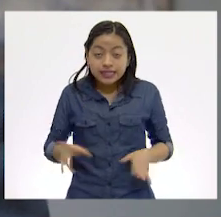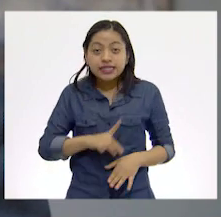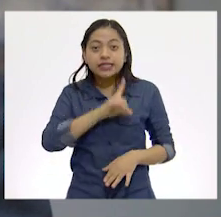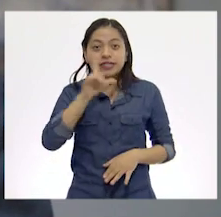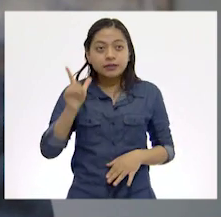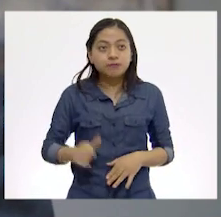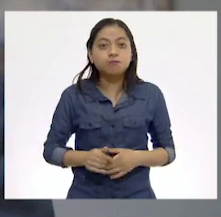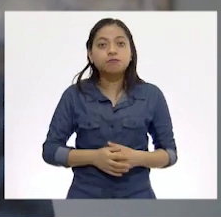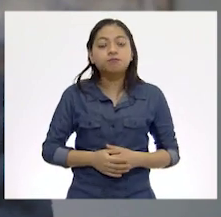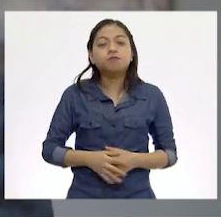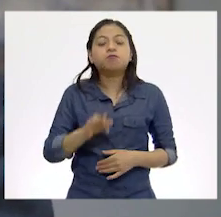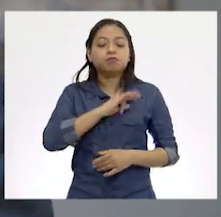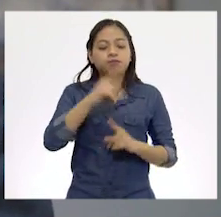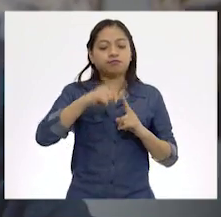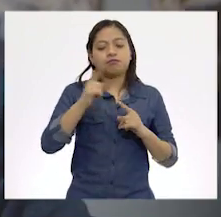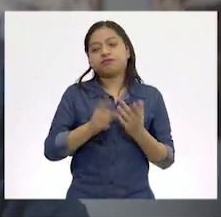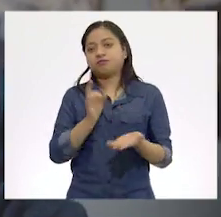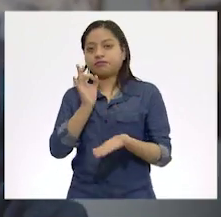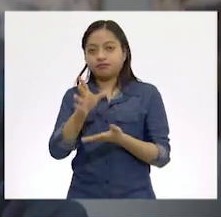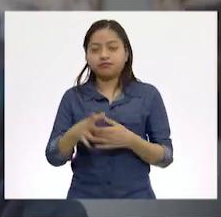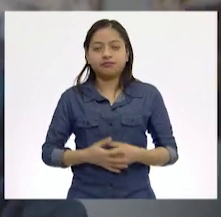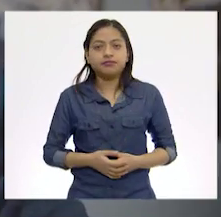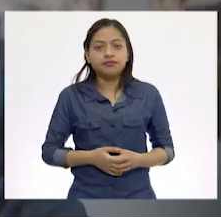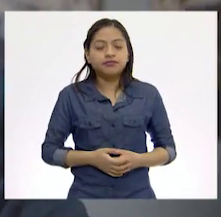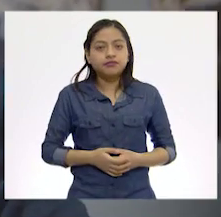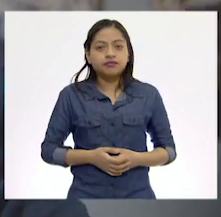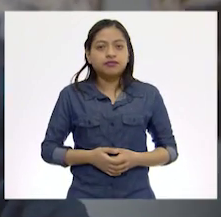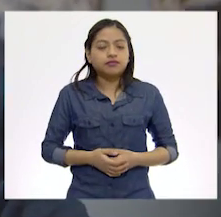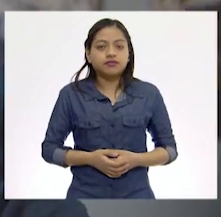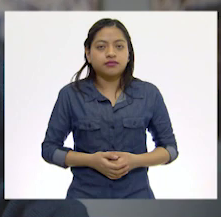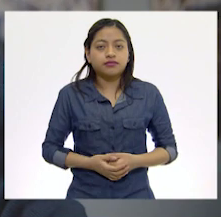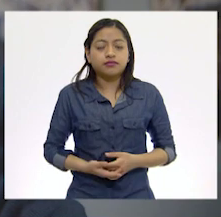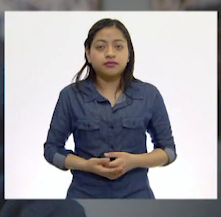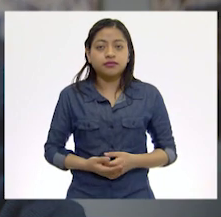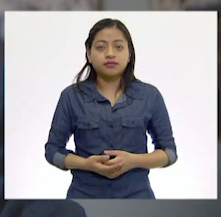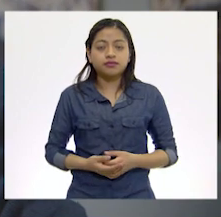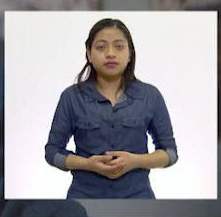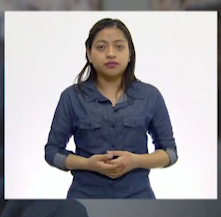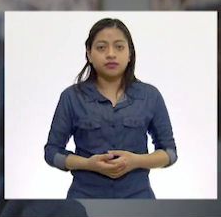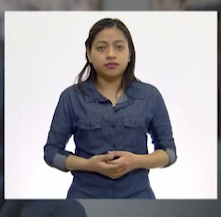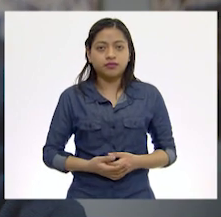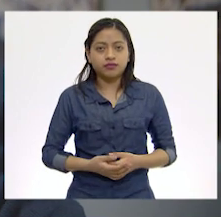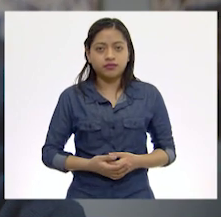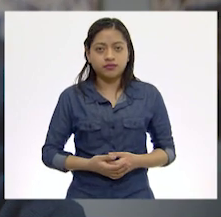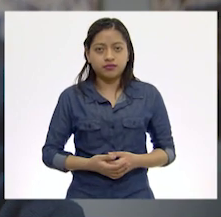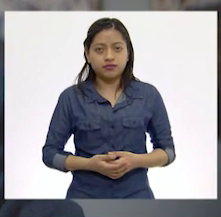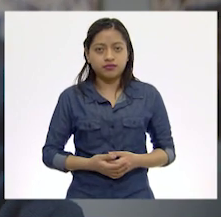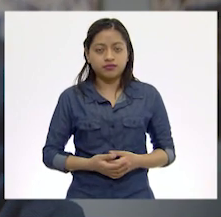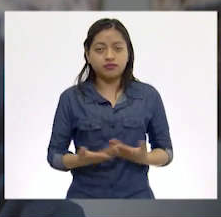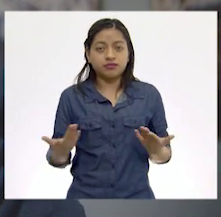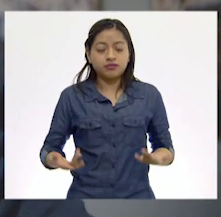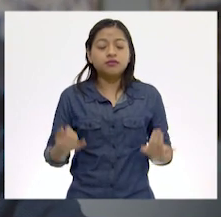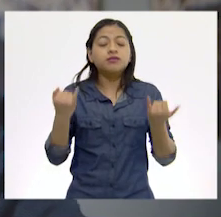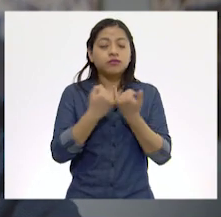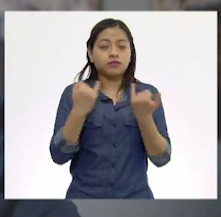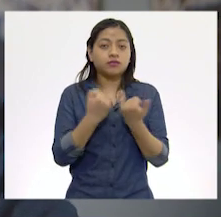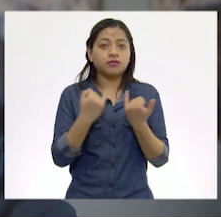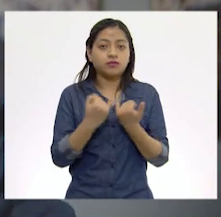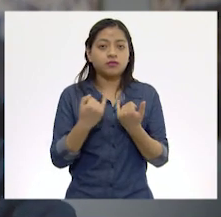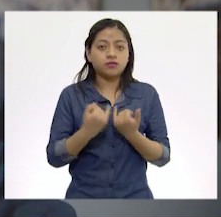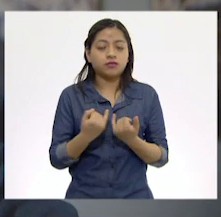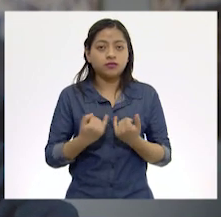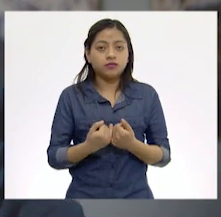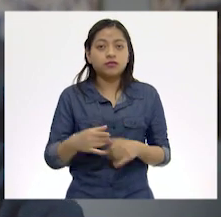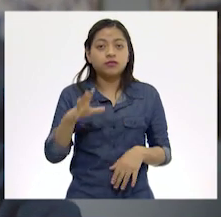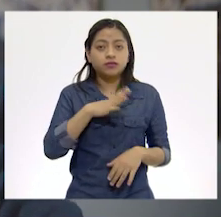nos aparecen las tareas. La tienes que ir donde está mi imagen y la tienes que clicar a un